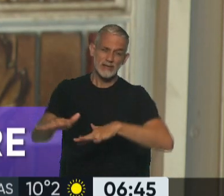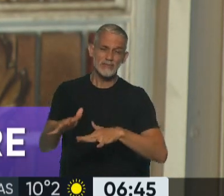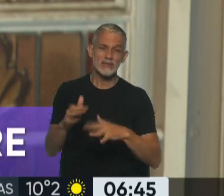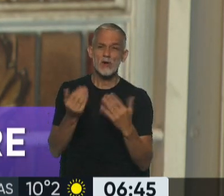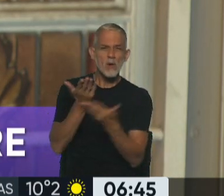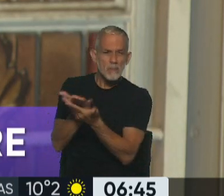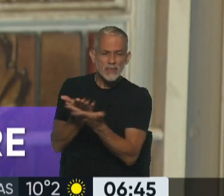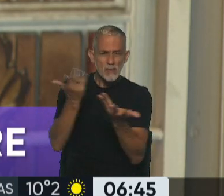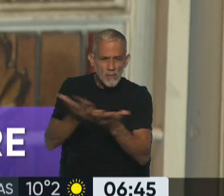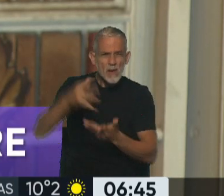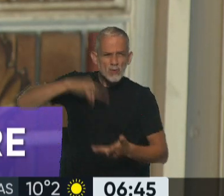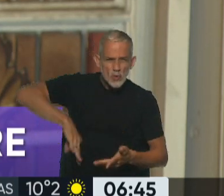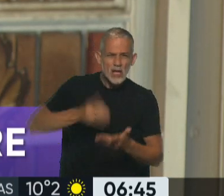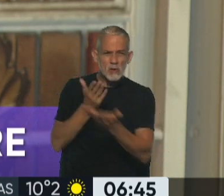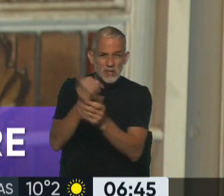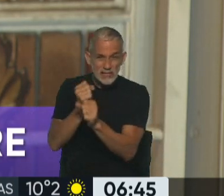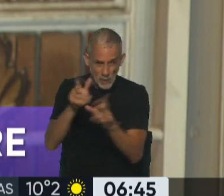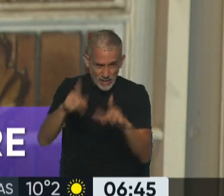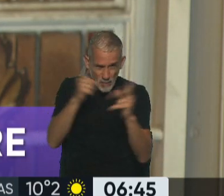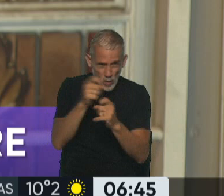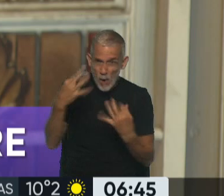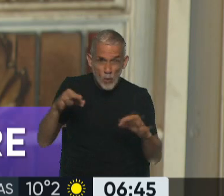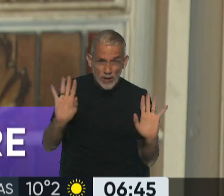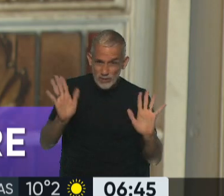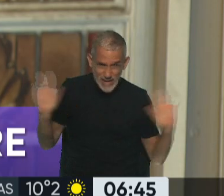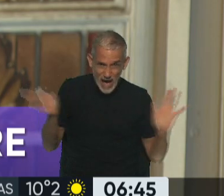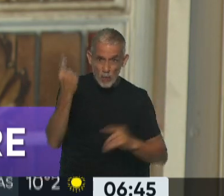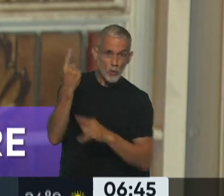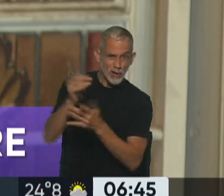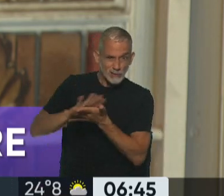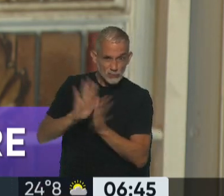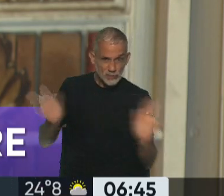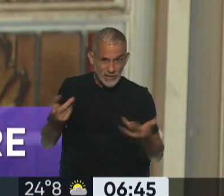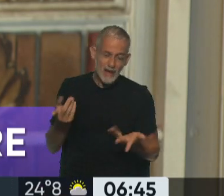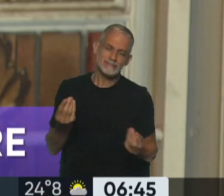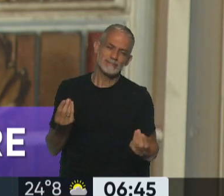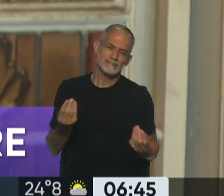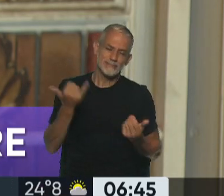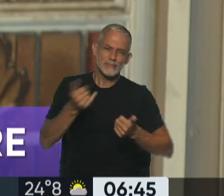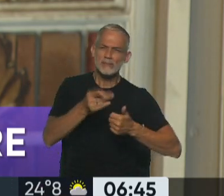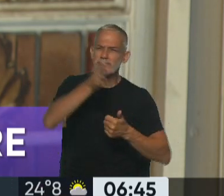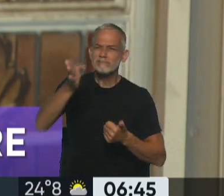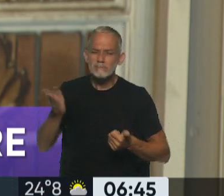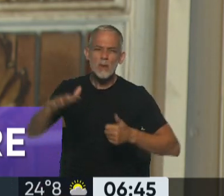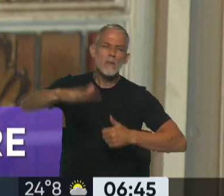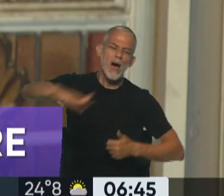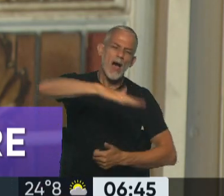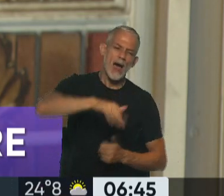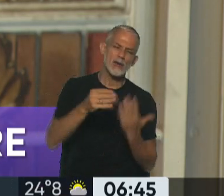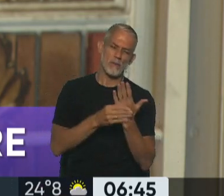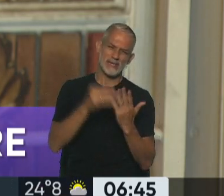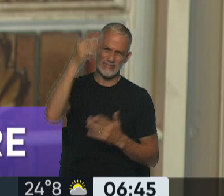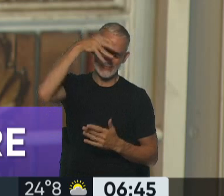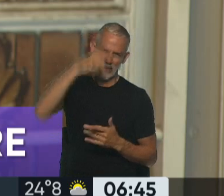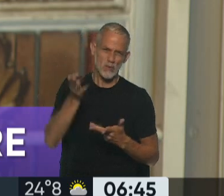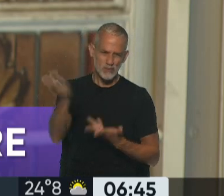reclama por el salario, por el trabajo. ¿Es verdad que el único problema que hay en la Argentina de seguridad? Tendría que recorrer un poquito más los barrios, la ministra.